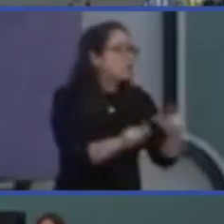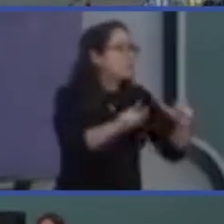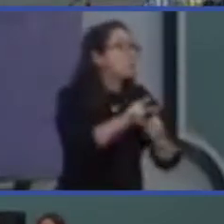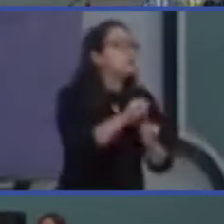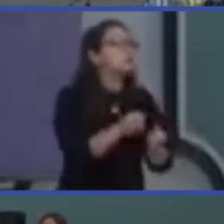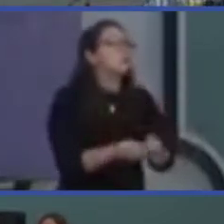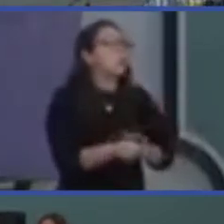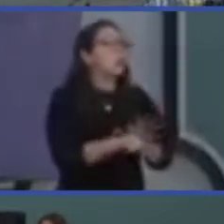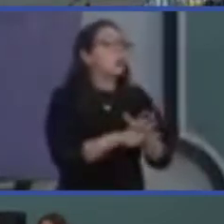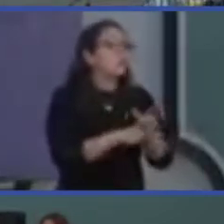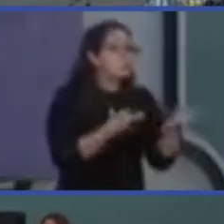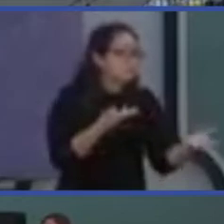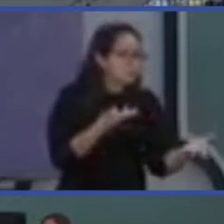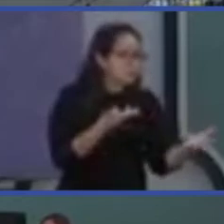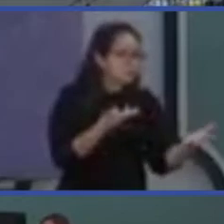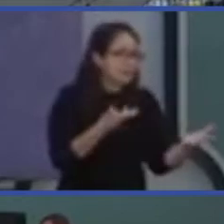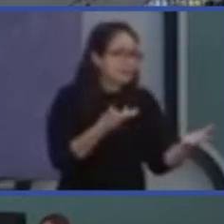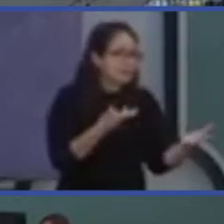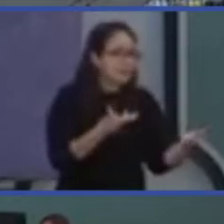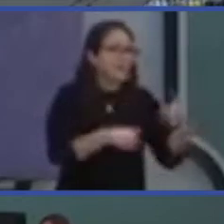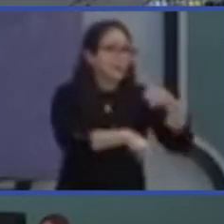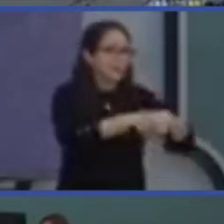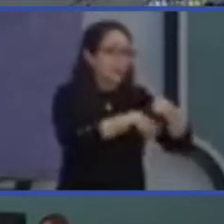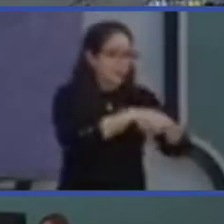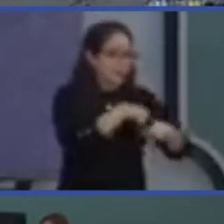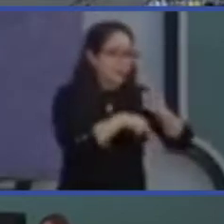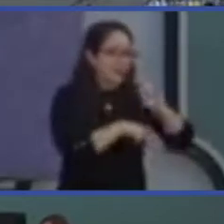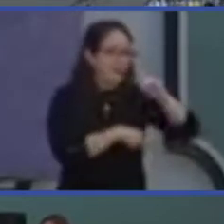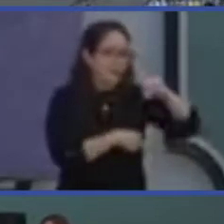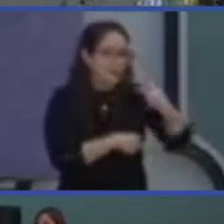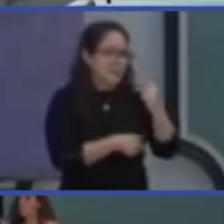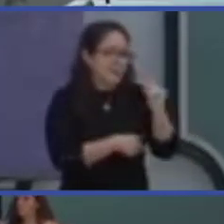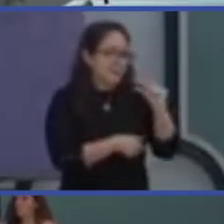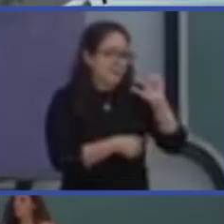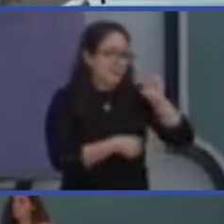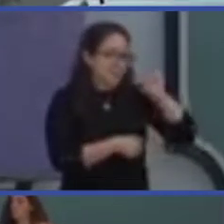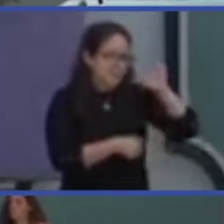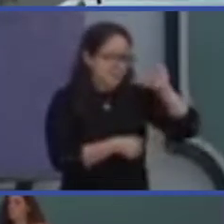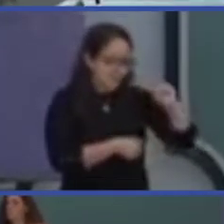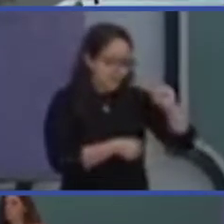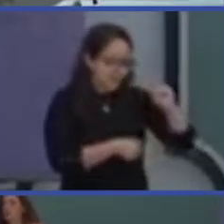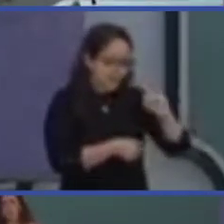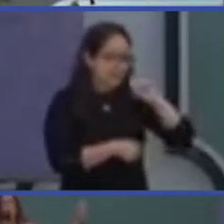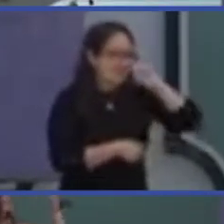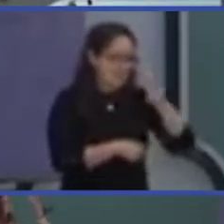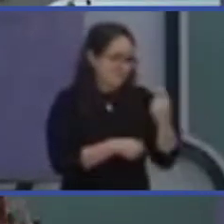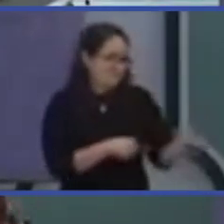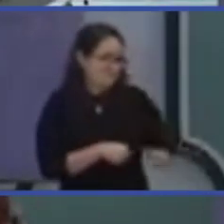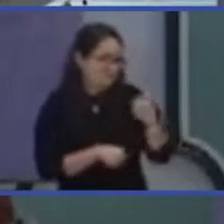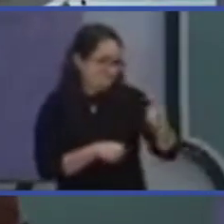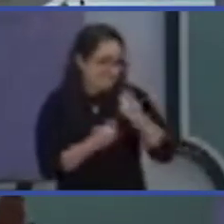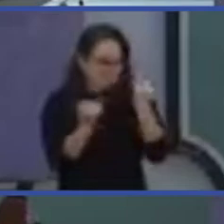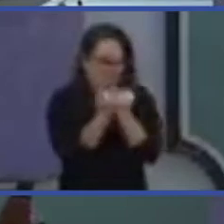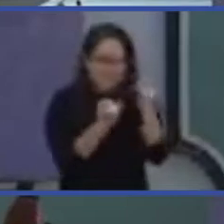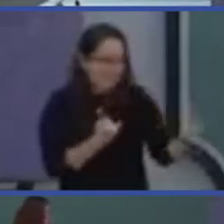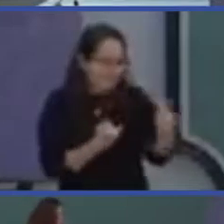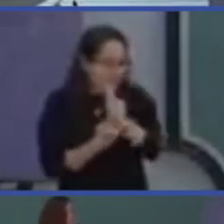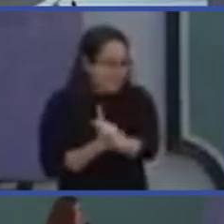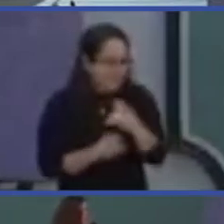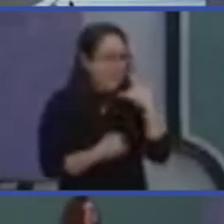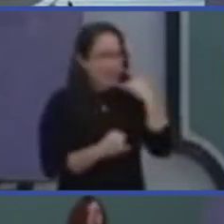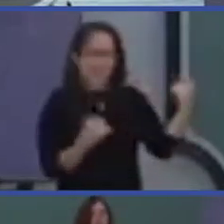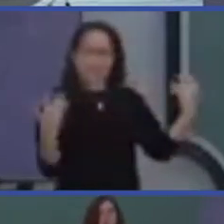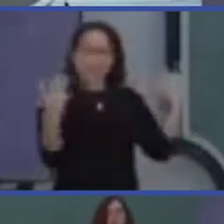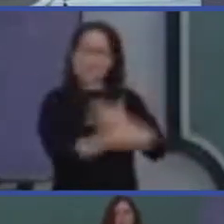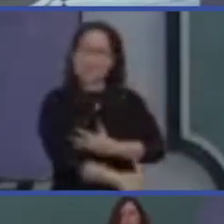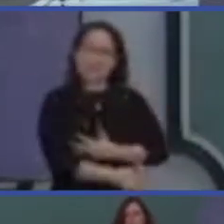Los números impares que son infinitos. Pero ya vieron qué cosa tan loca, acabamos